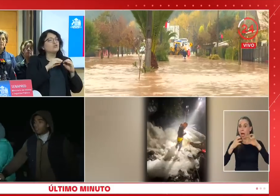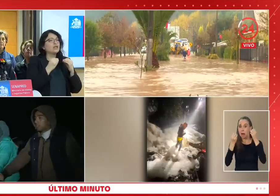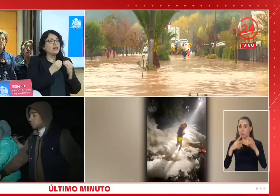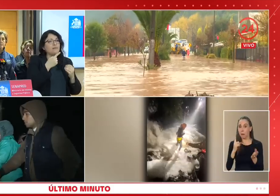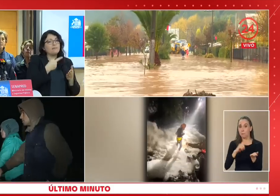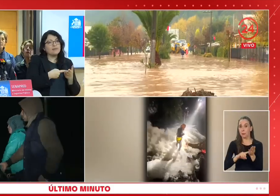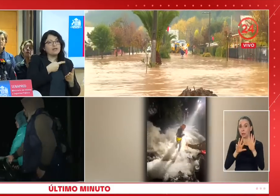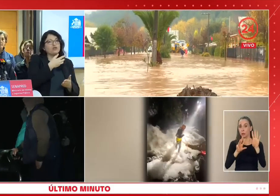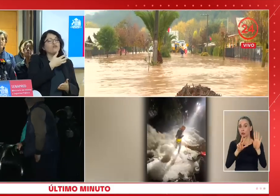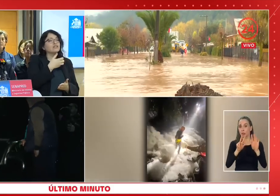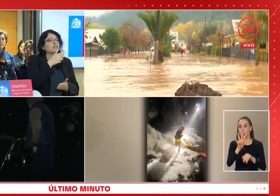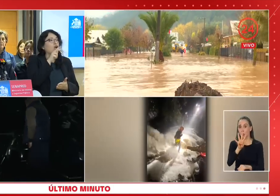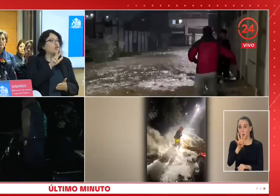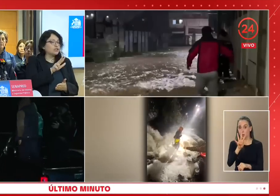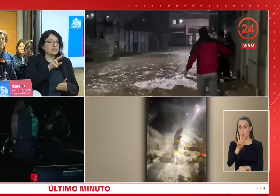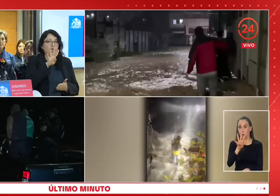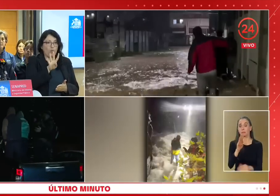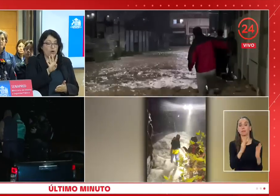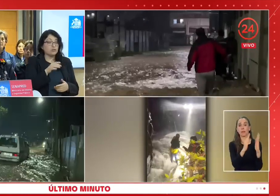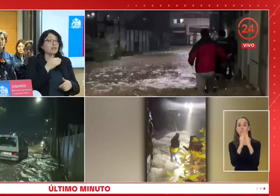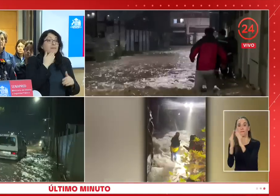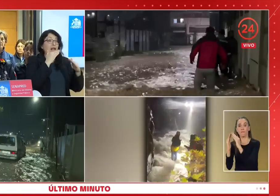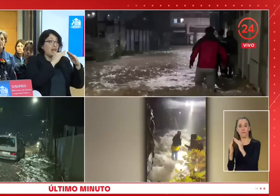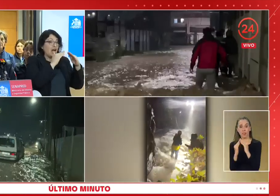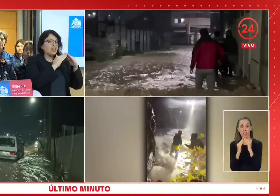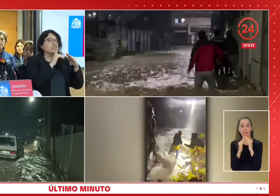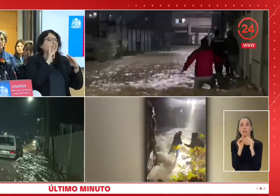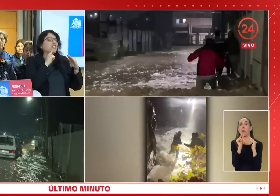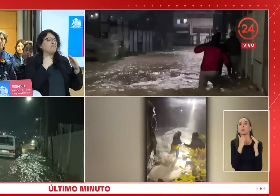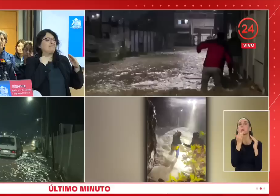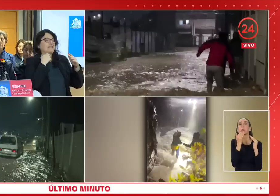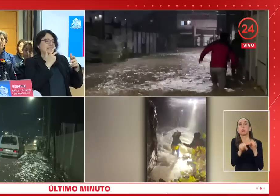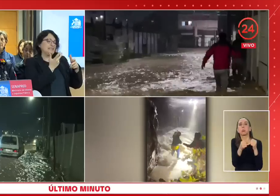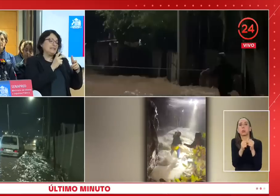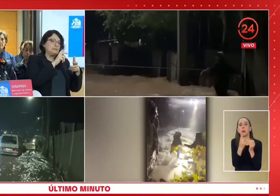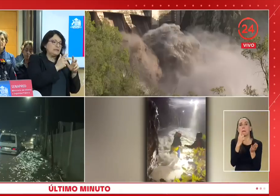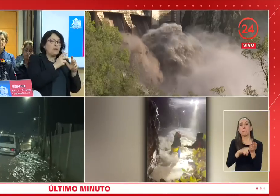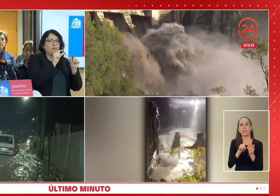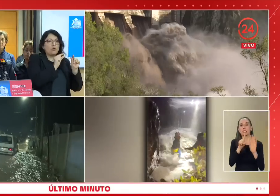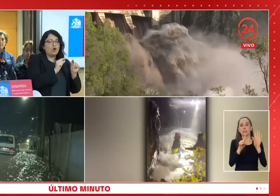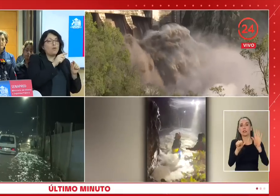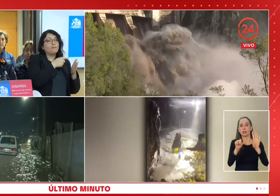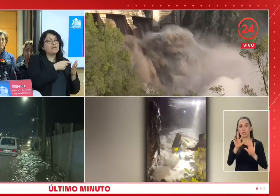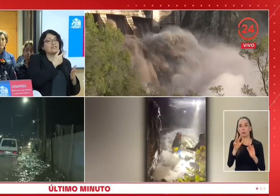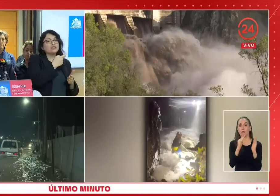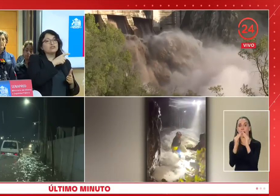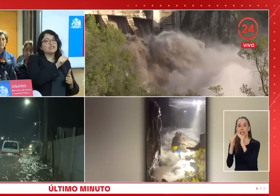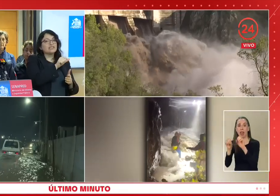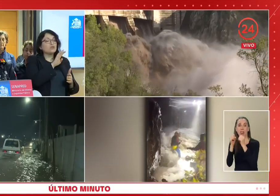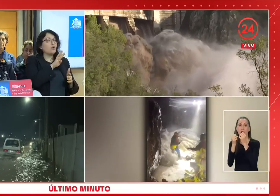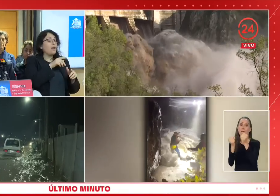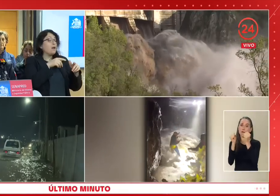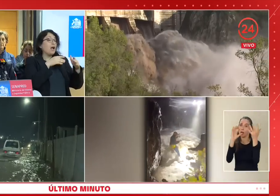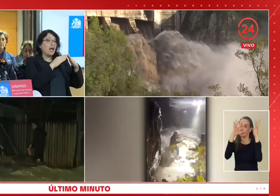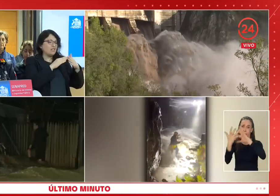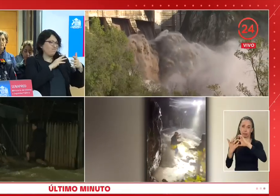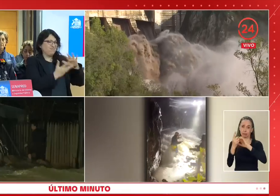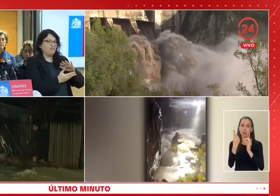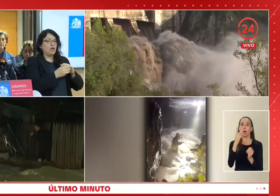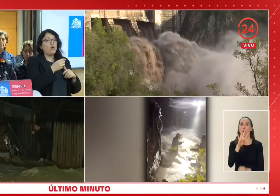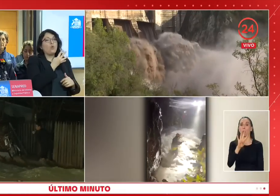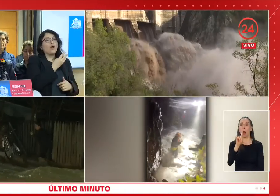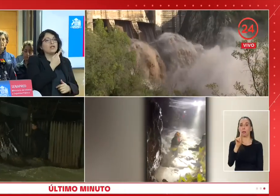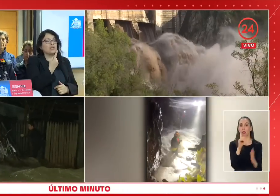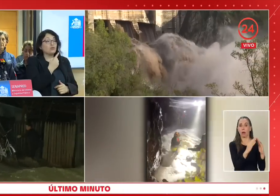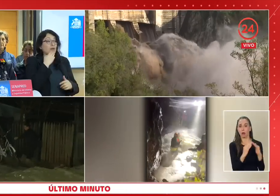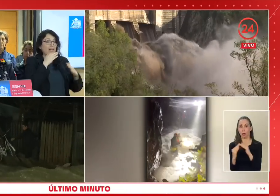1984 las viviendas con un daño menor 1169 las viviendas con un daño mayor cuarenta y